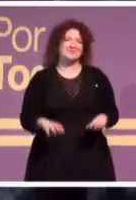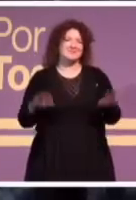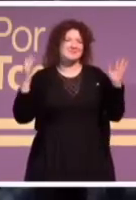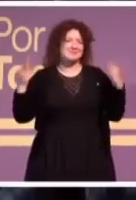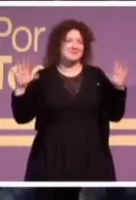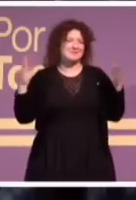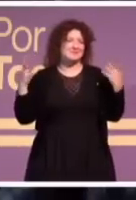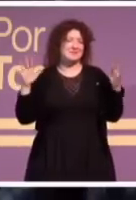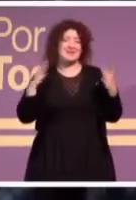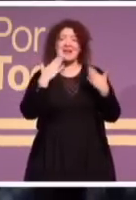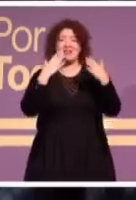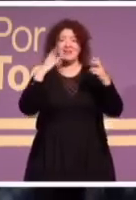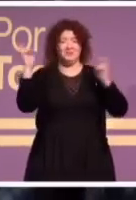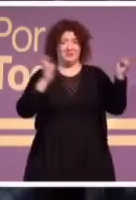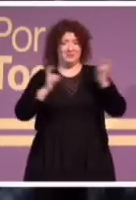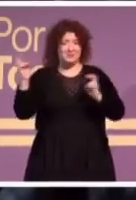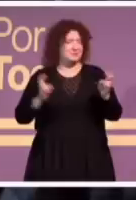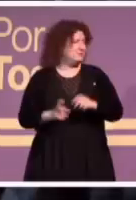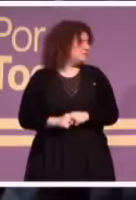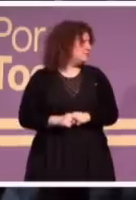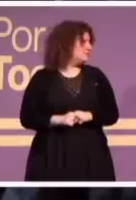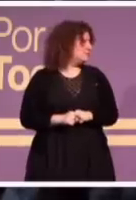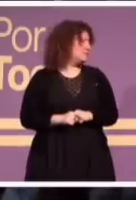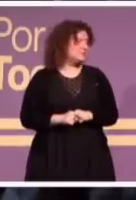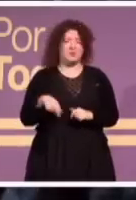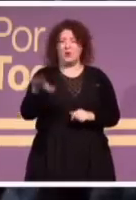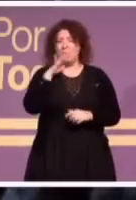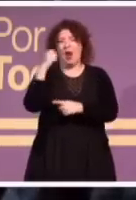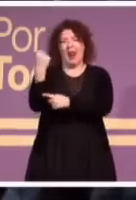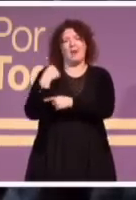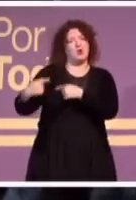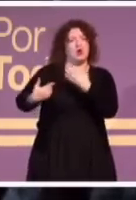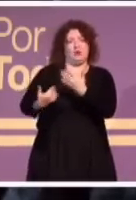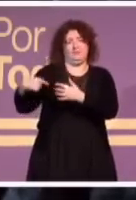Por venir hoy y por poner el cuerpo todos estos días.